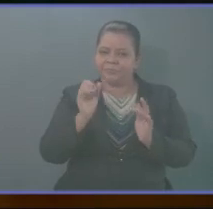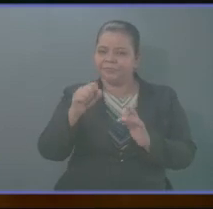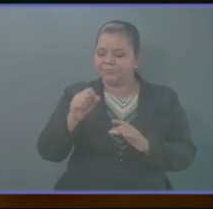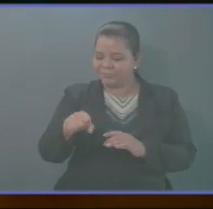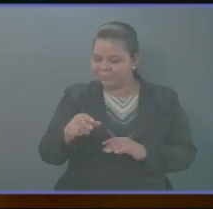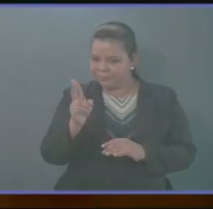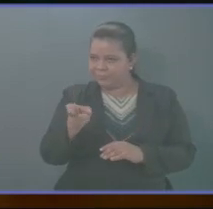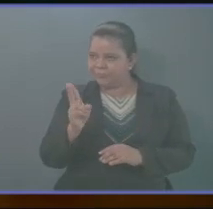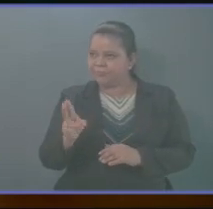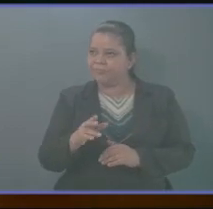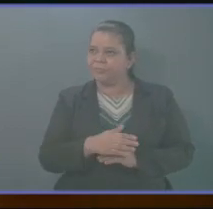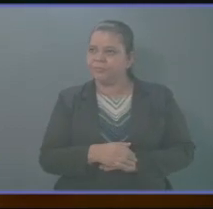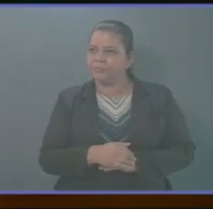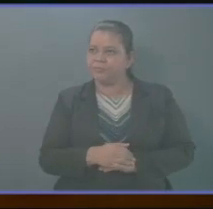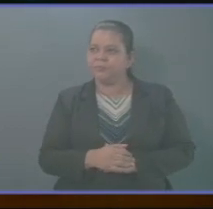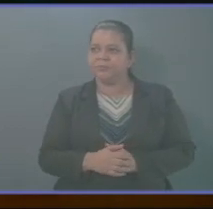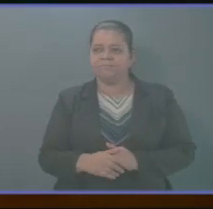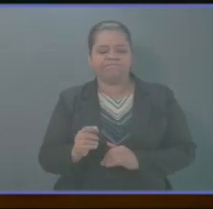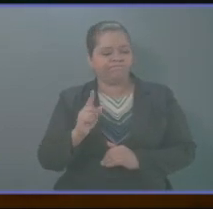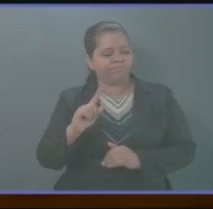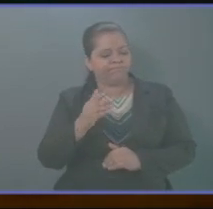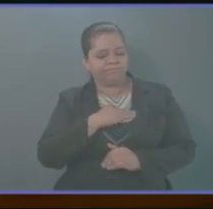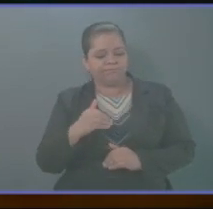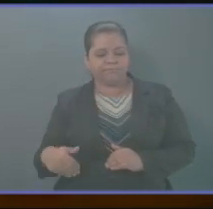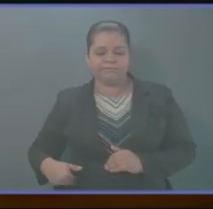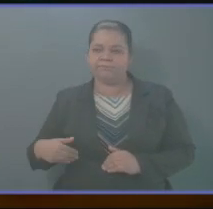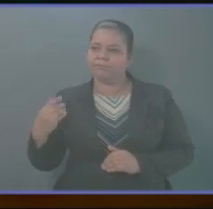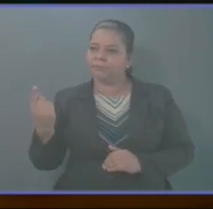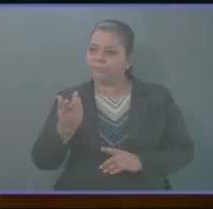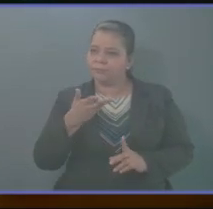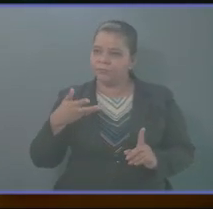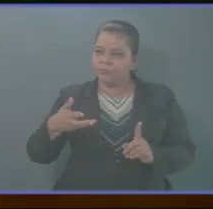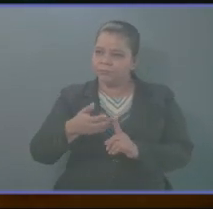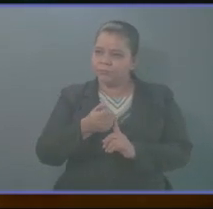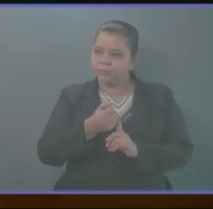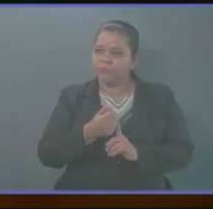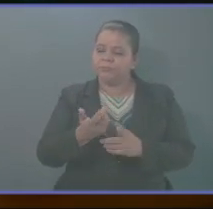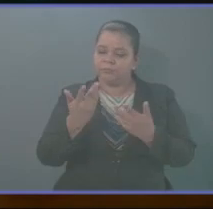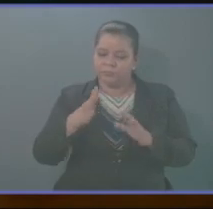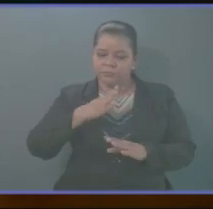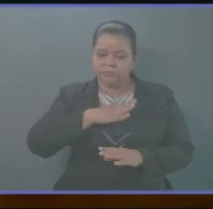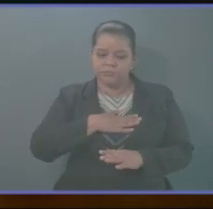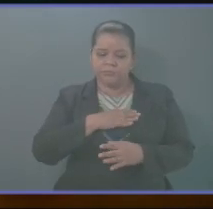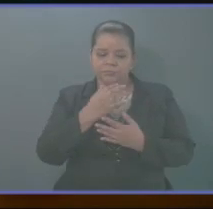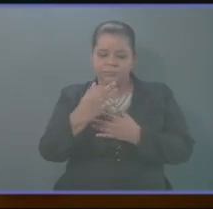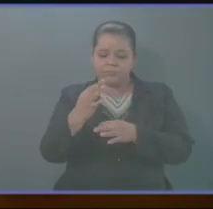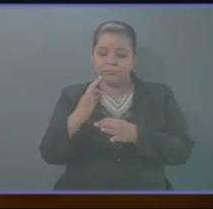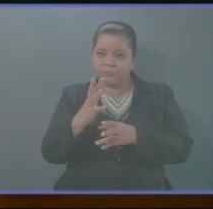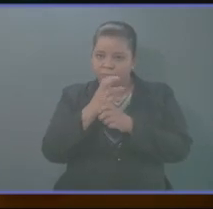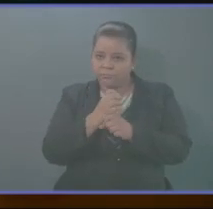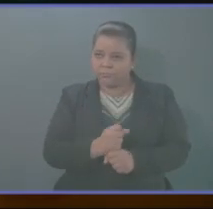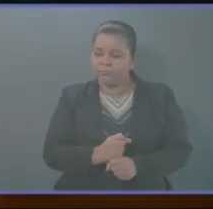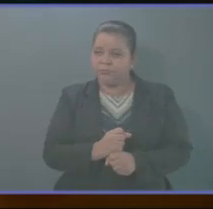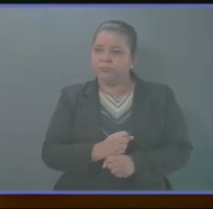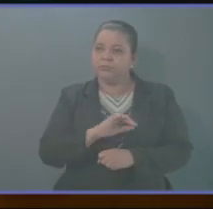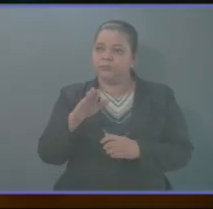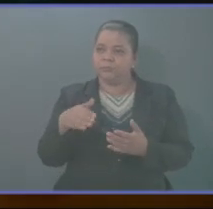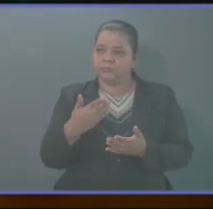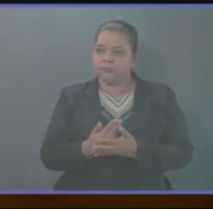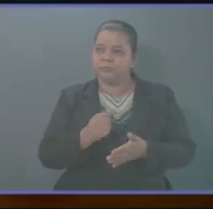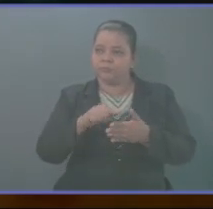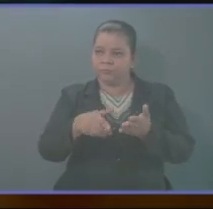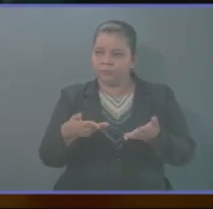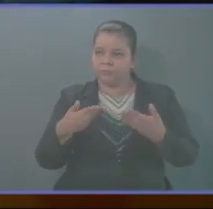confundiendo algunos. No, Presidenta, el fondo de lo que tiene la pieza es la garantía del